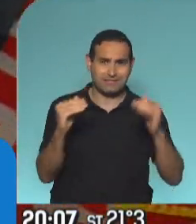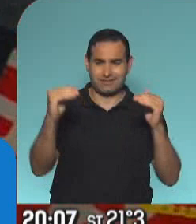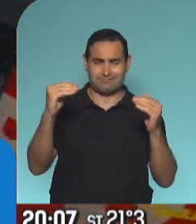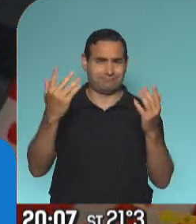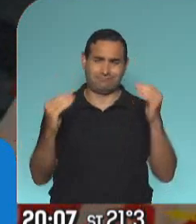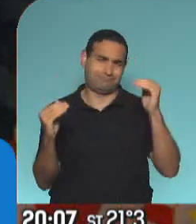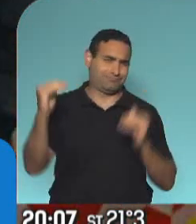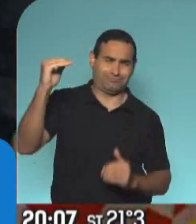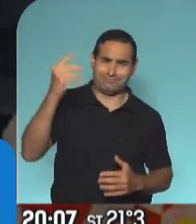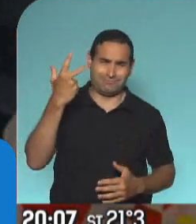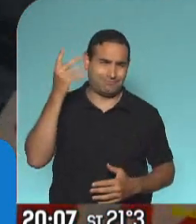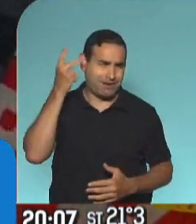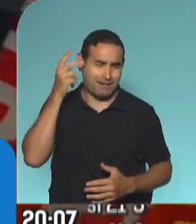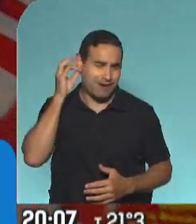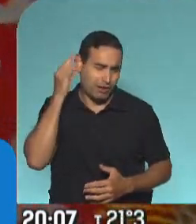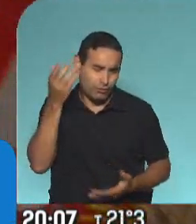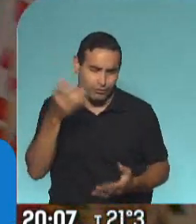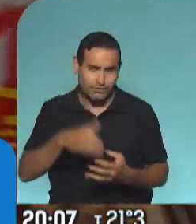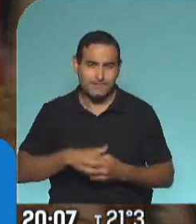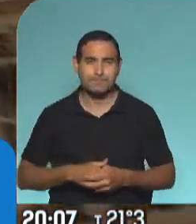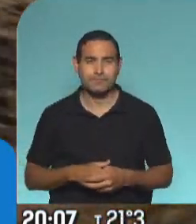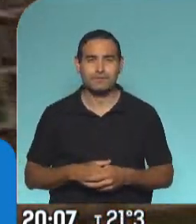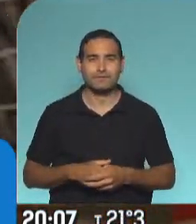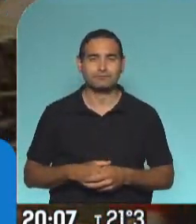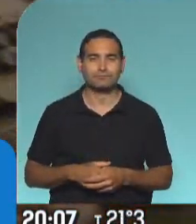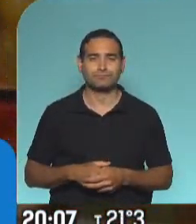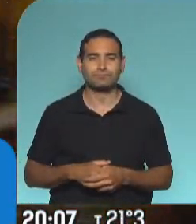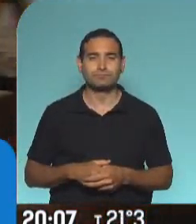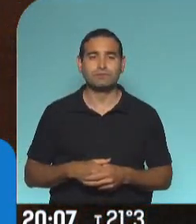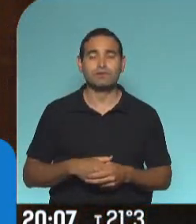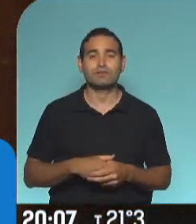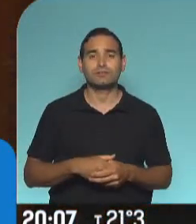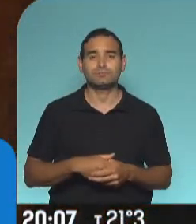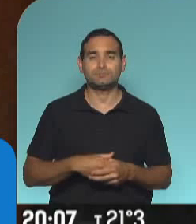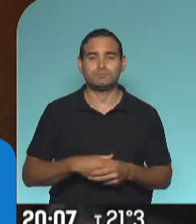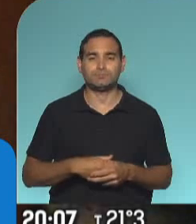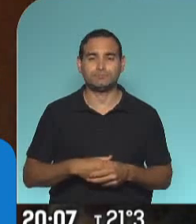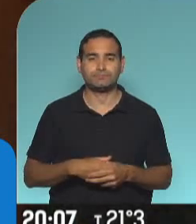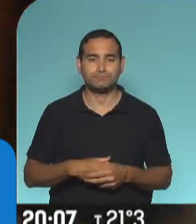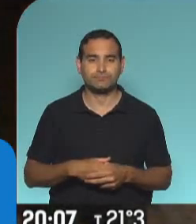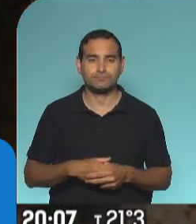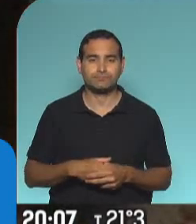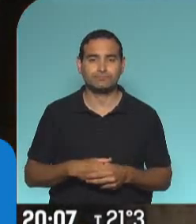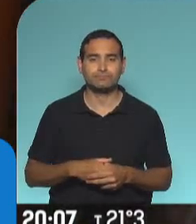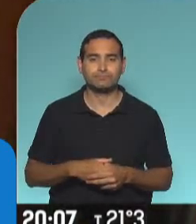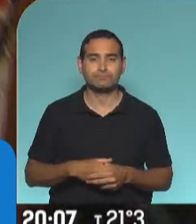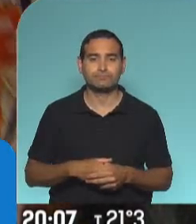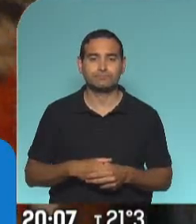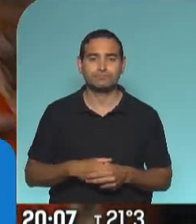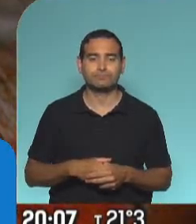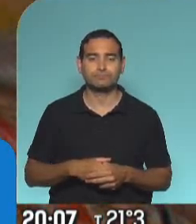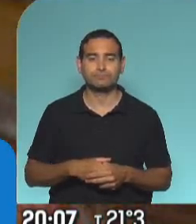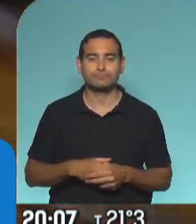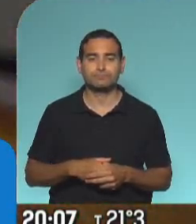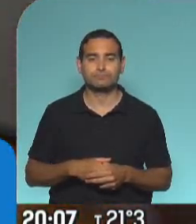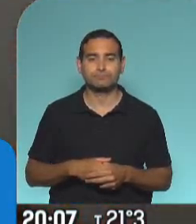El compadre del argentino era Silvano Spindola. Silvano Spindola, que era un jugador número 10, que también un jugador. Me hizo acordar el productor, le digo. Bueno, también es bueno